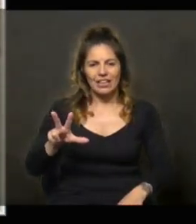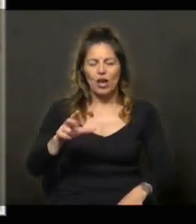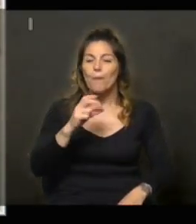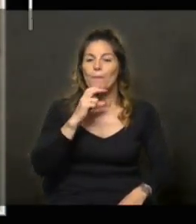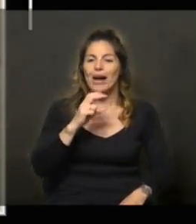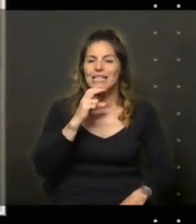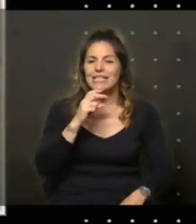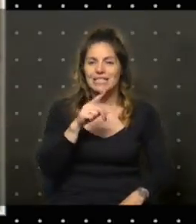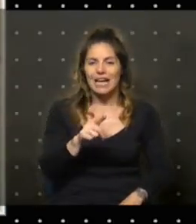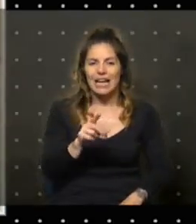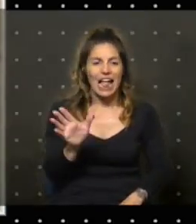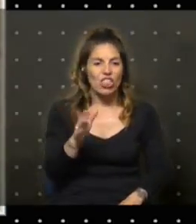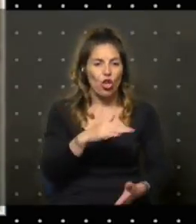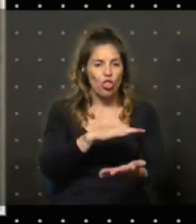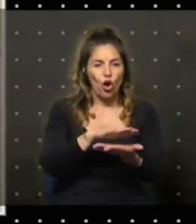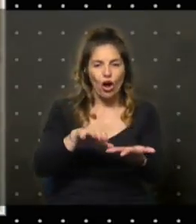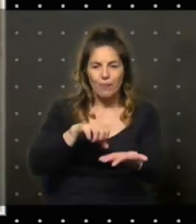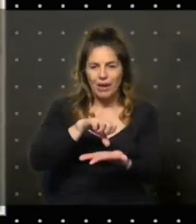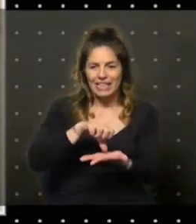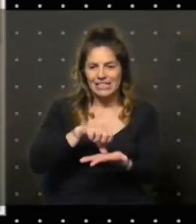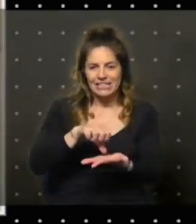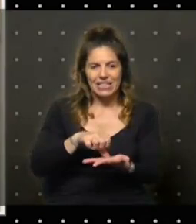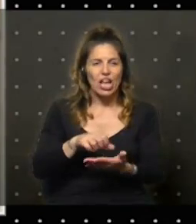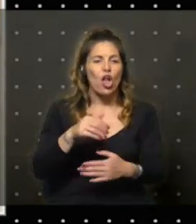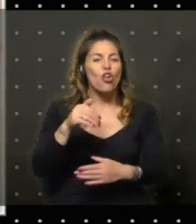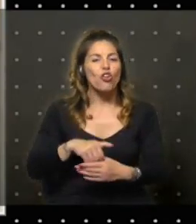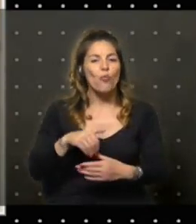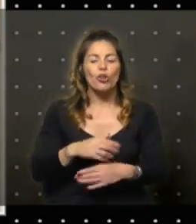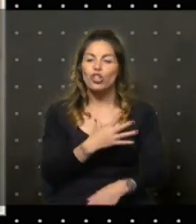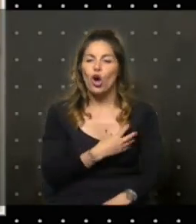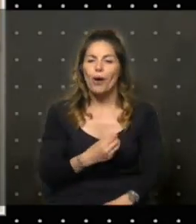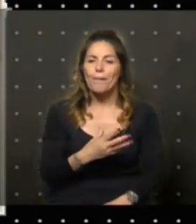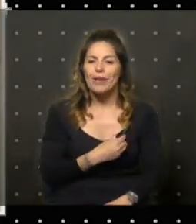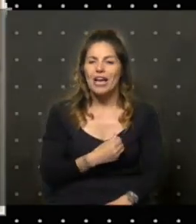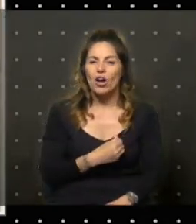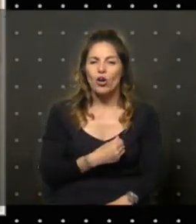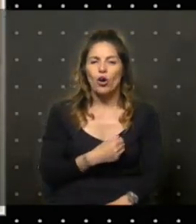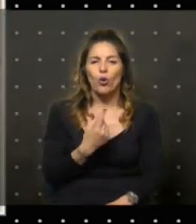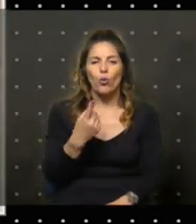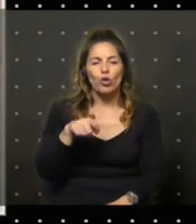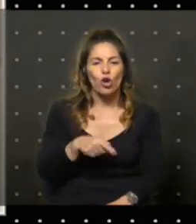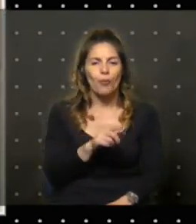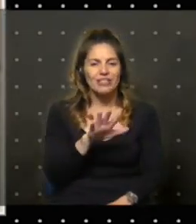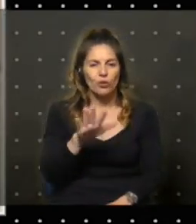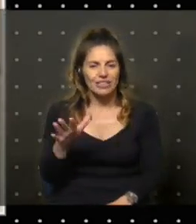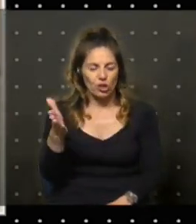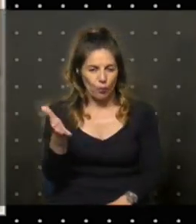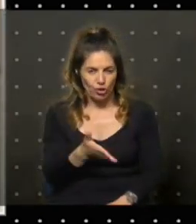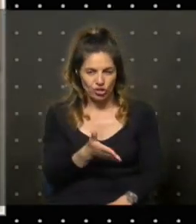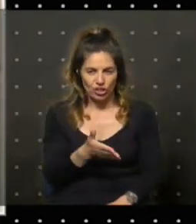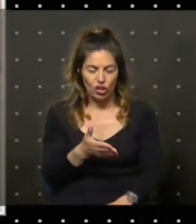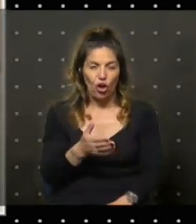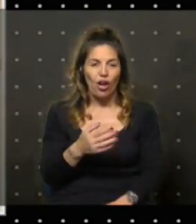44 todo el país la los votos en blanco decíamos 1,55 por